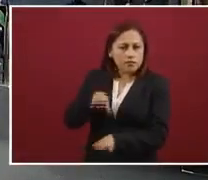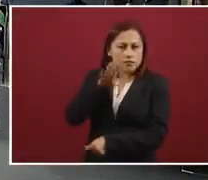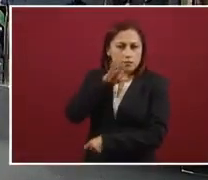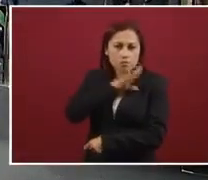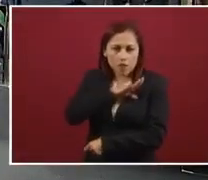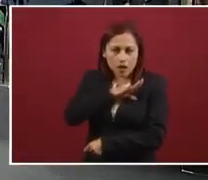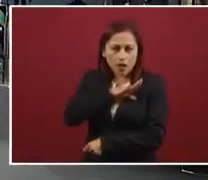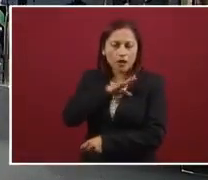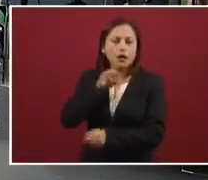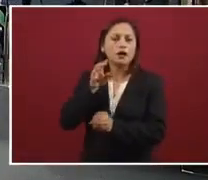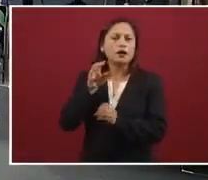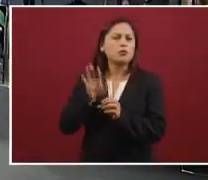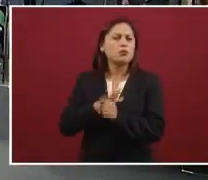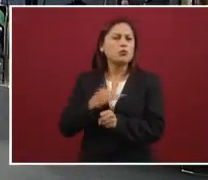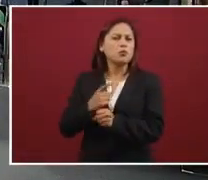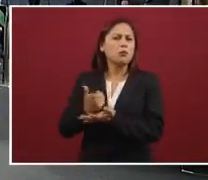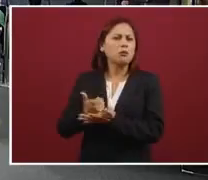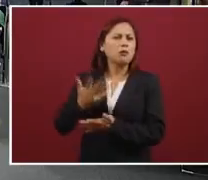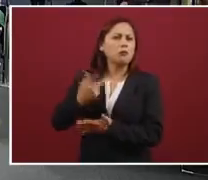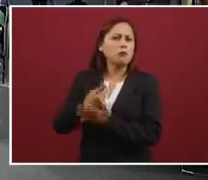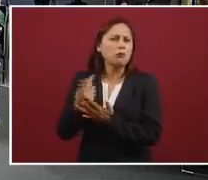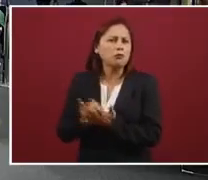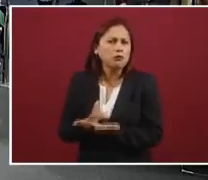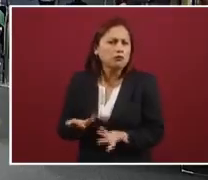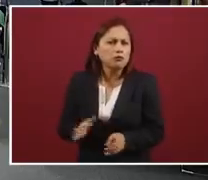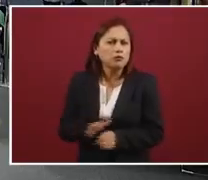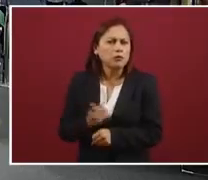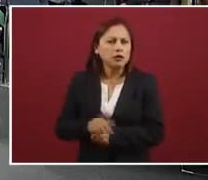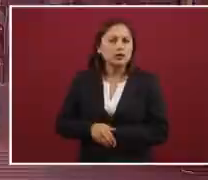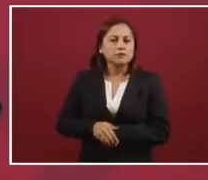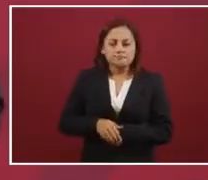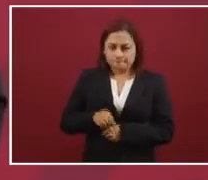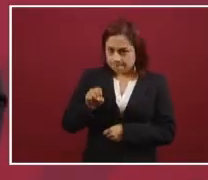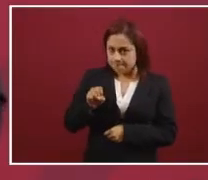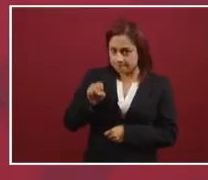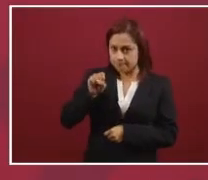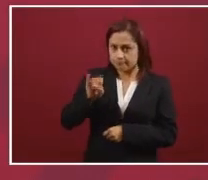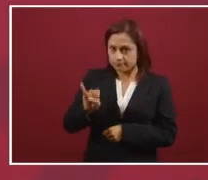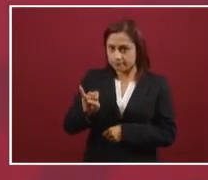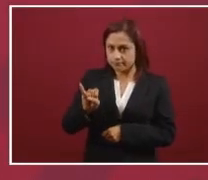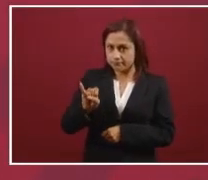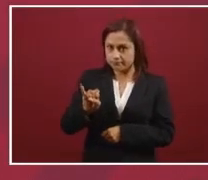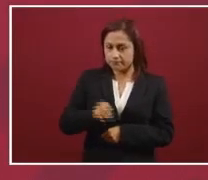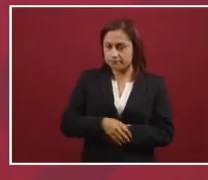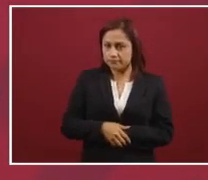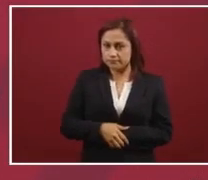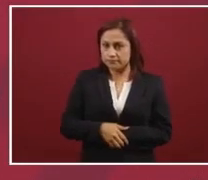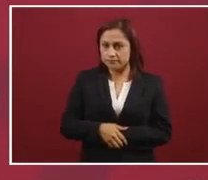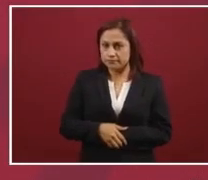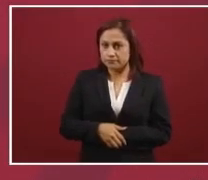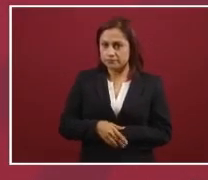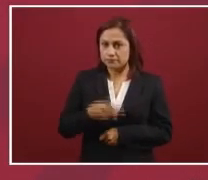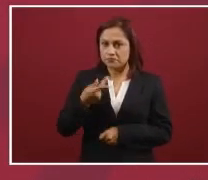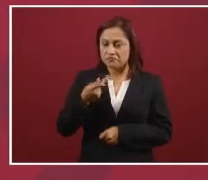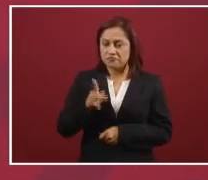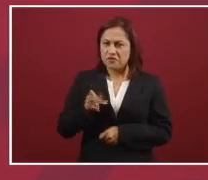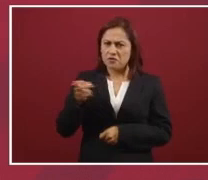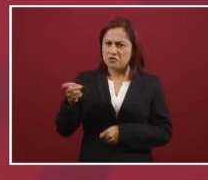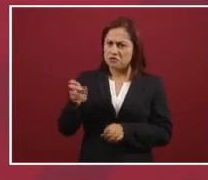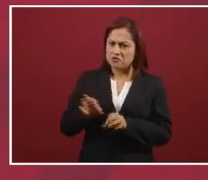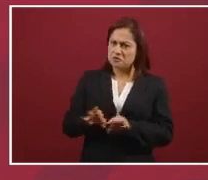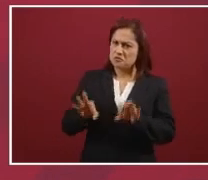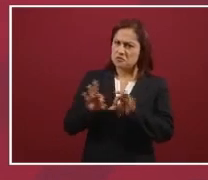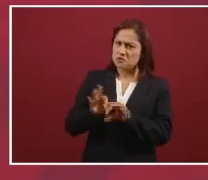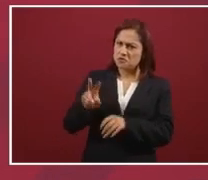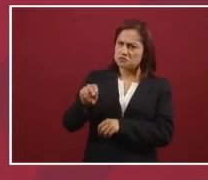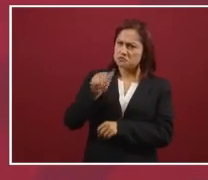elevado justamente los costos del proyecto. Sí, pero no es nota, dirían ustedes,